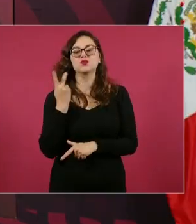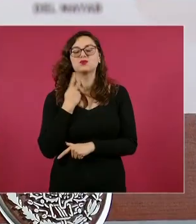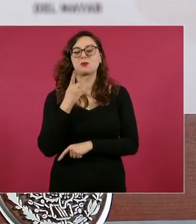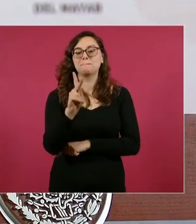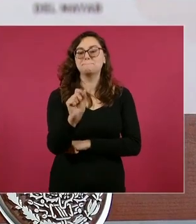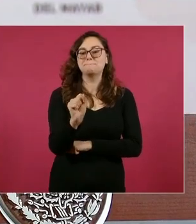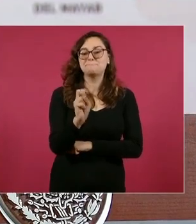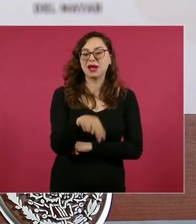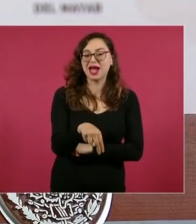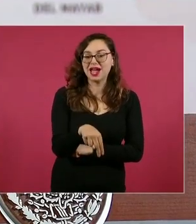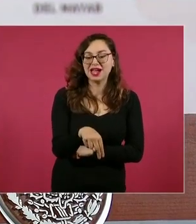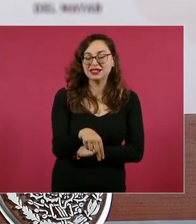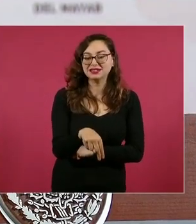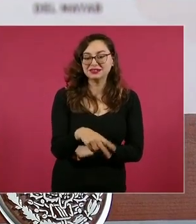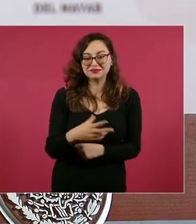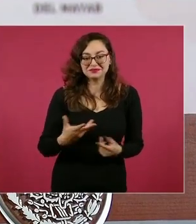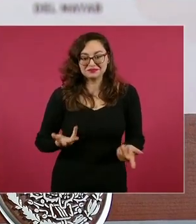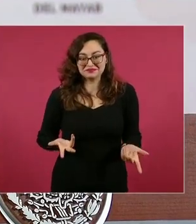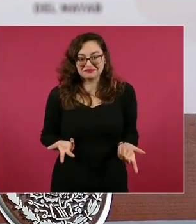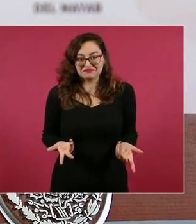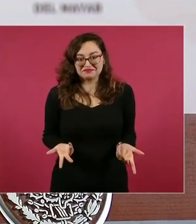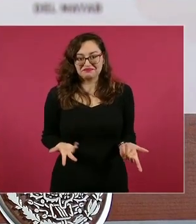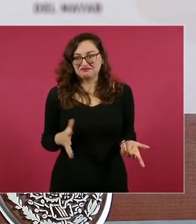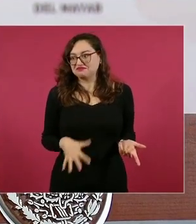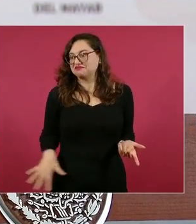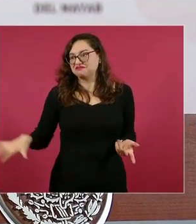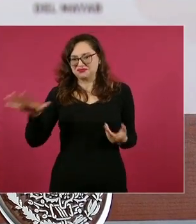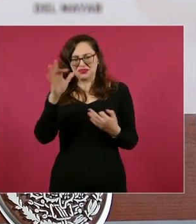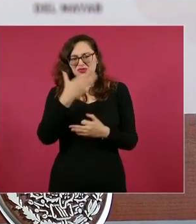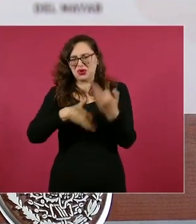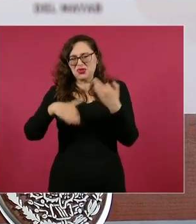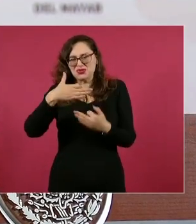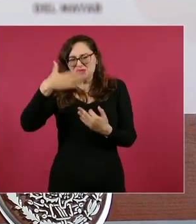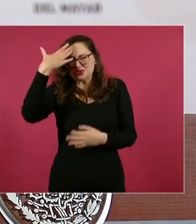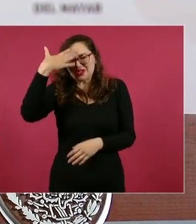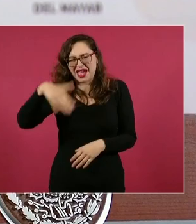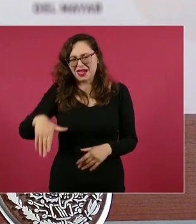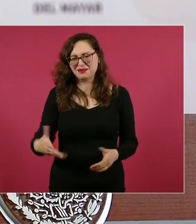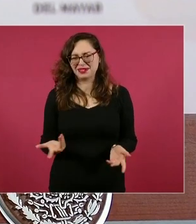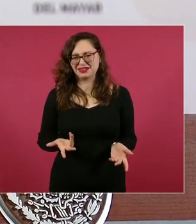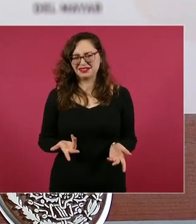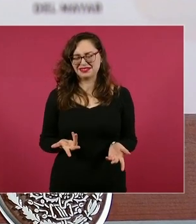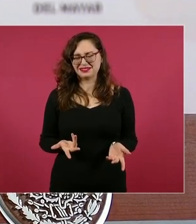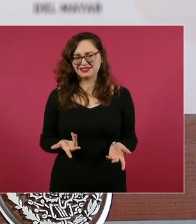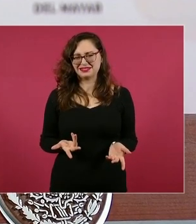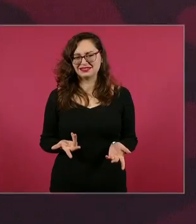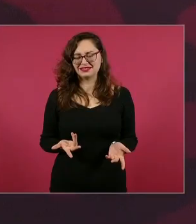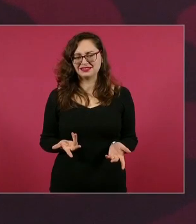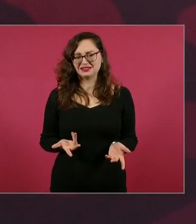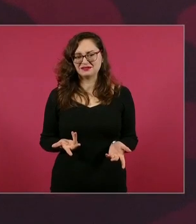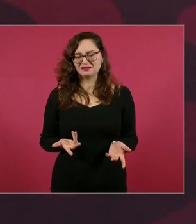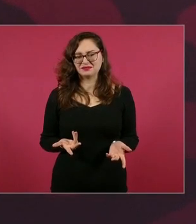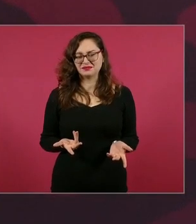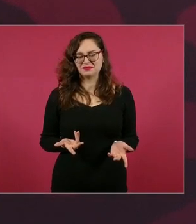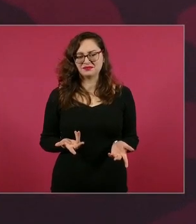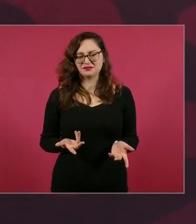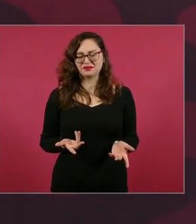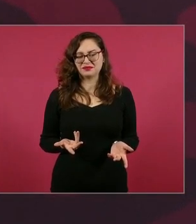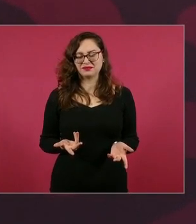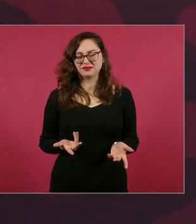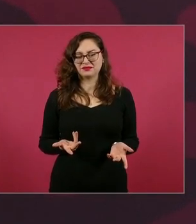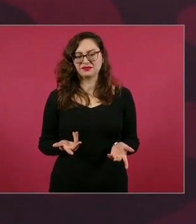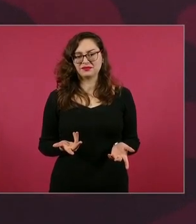pan eso es de dominio público sí como